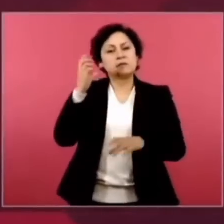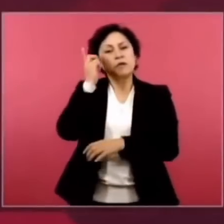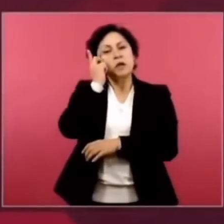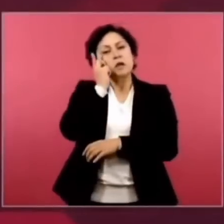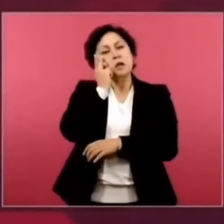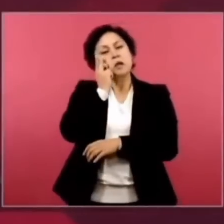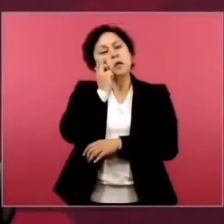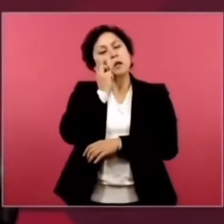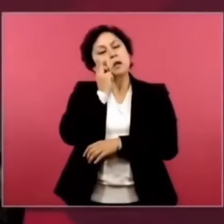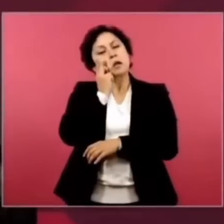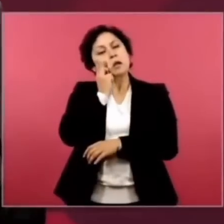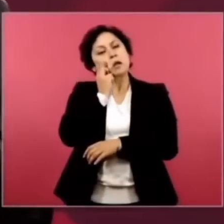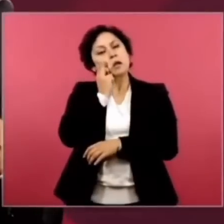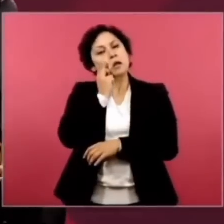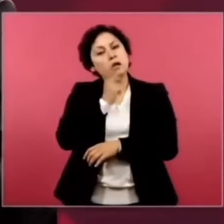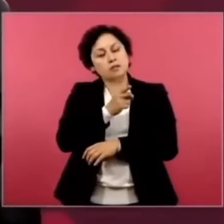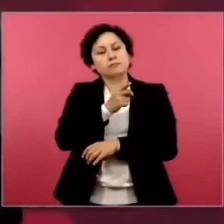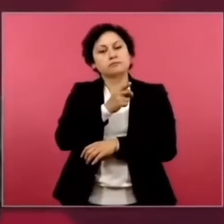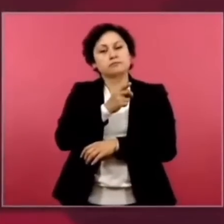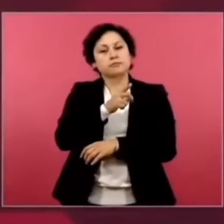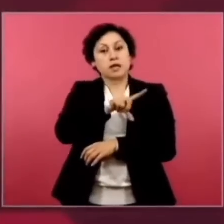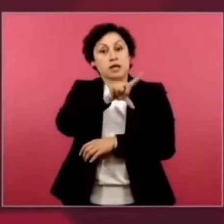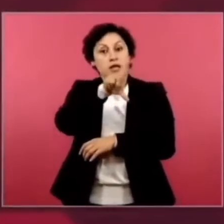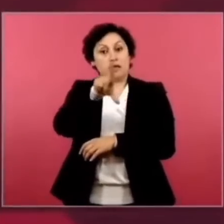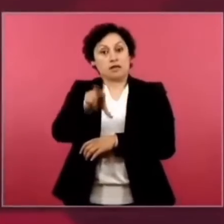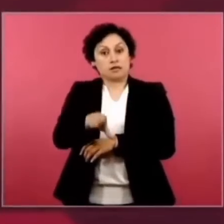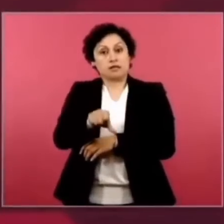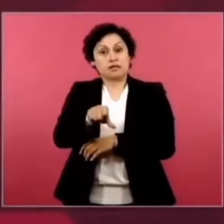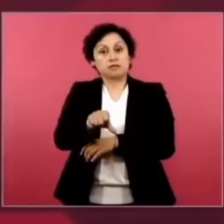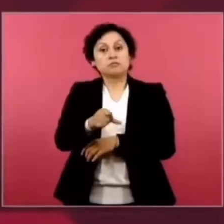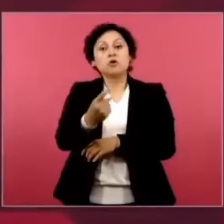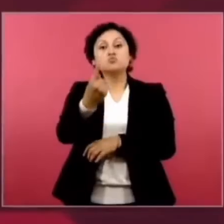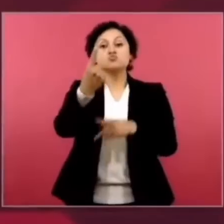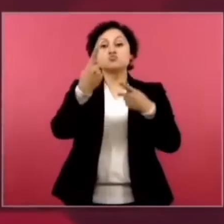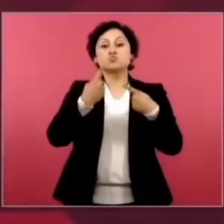pero cuando empezaron a repartir el sobre,